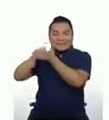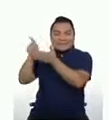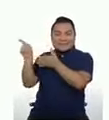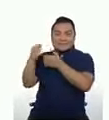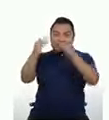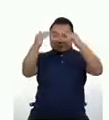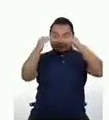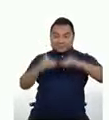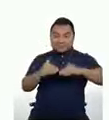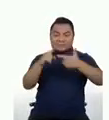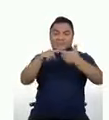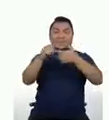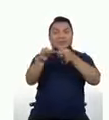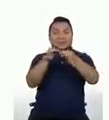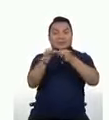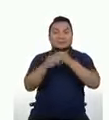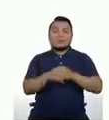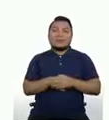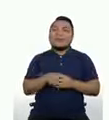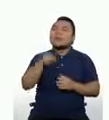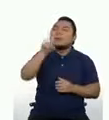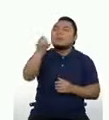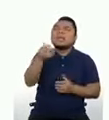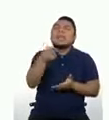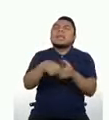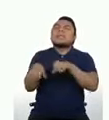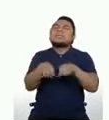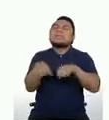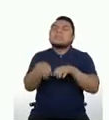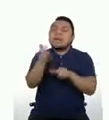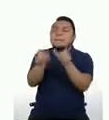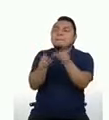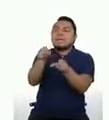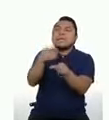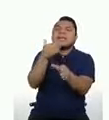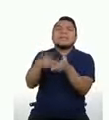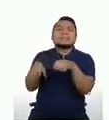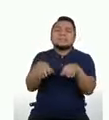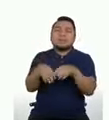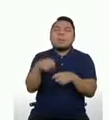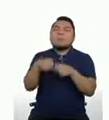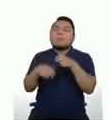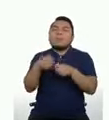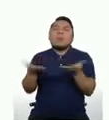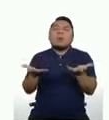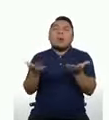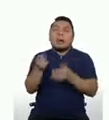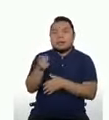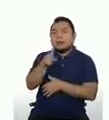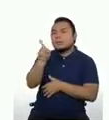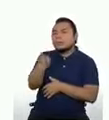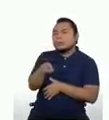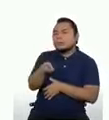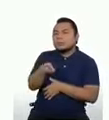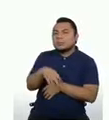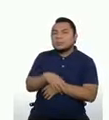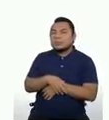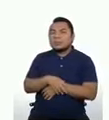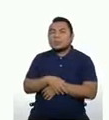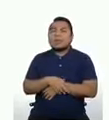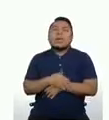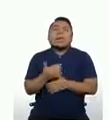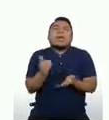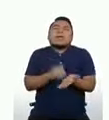Desarrollo. ¿Qué hicieron los personajes? ¿Cuál fue el problema? ¿Qué